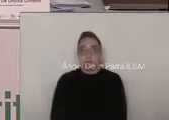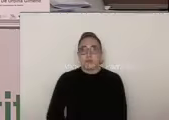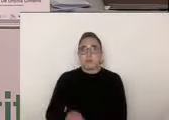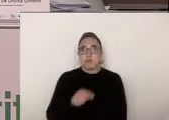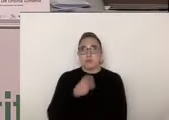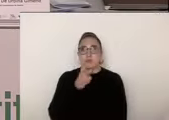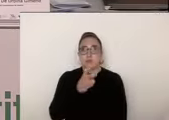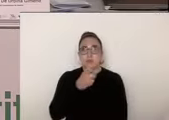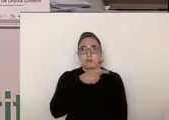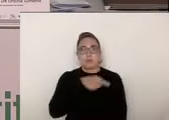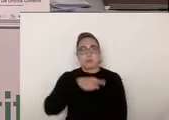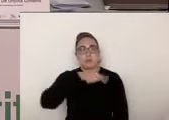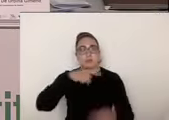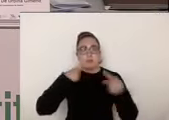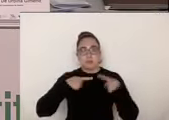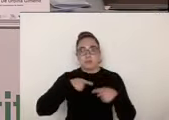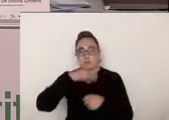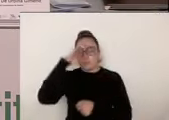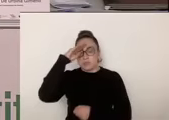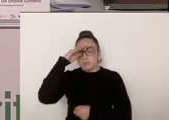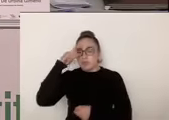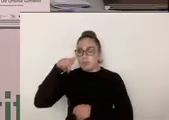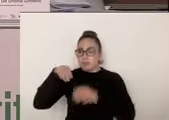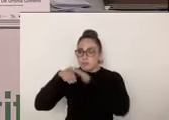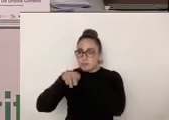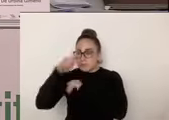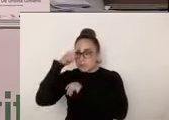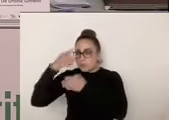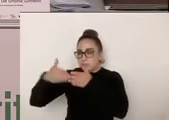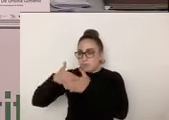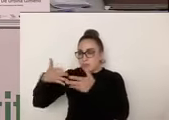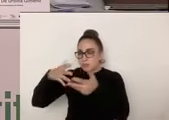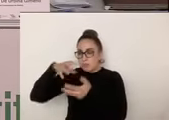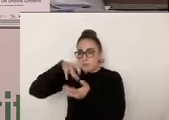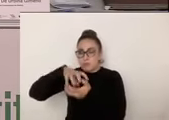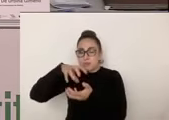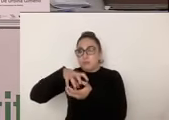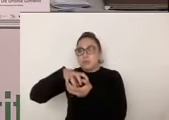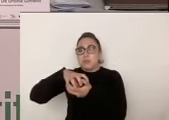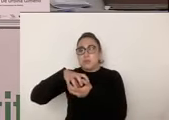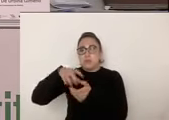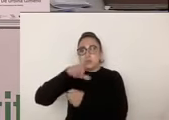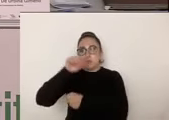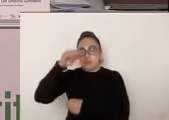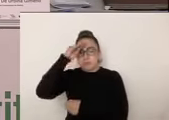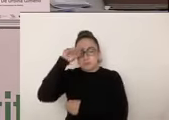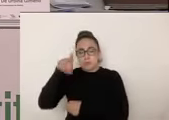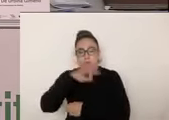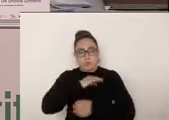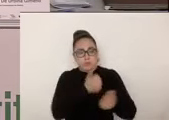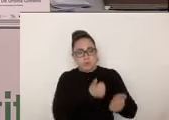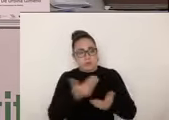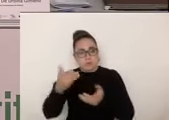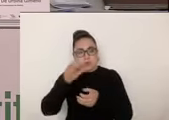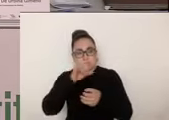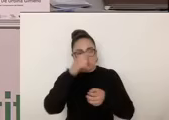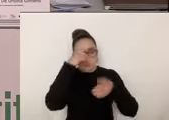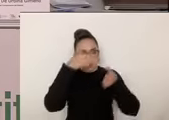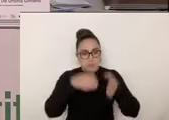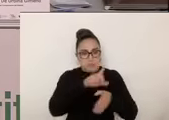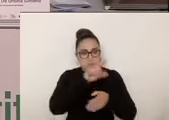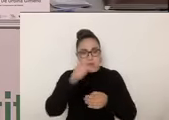hacer hamburguesitas y ganarse un puesto no sé qué, estaba, sí, lo enterramos, tal. Y cuando se levanta, dicen,